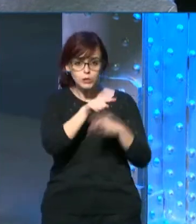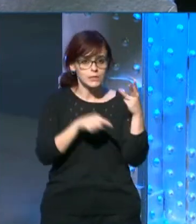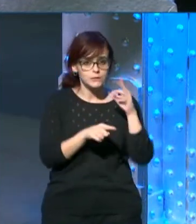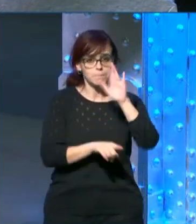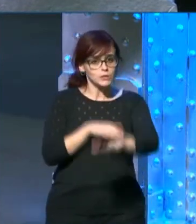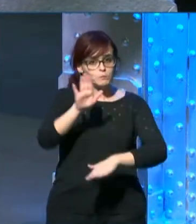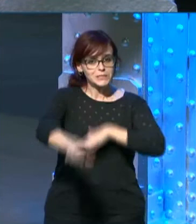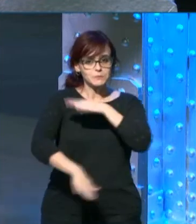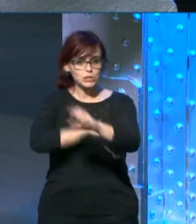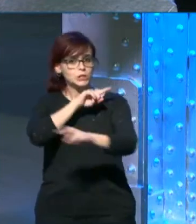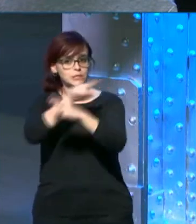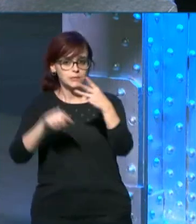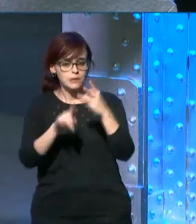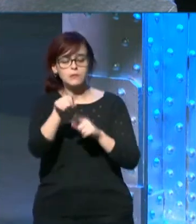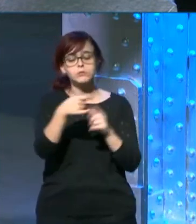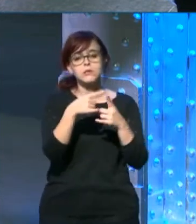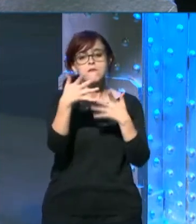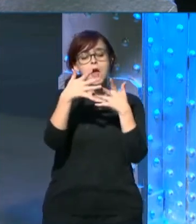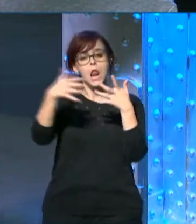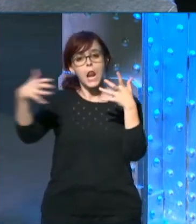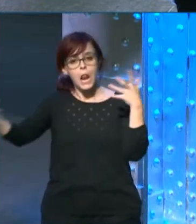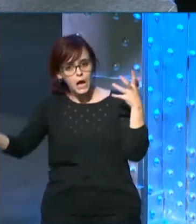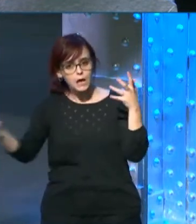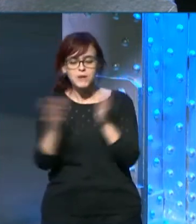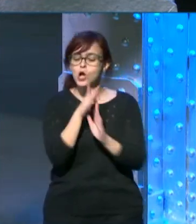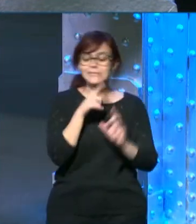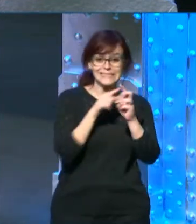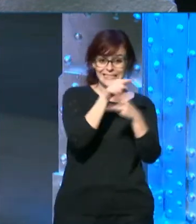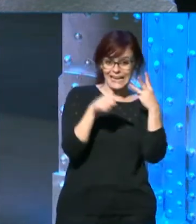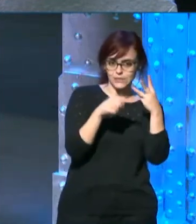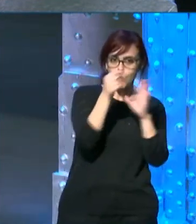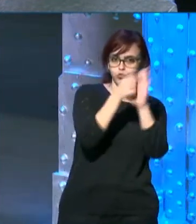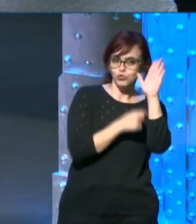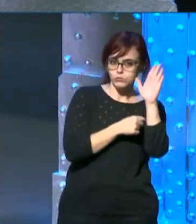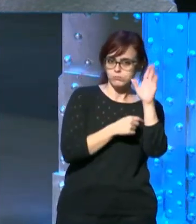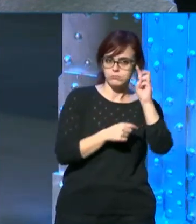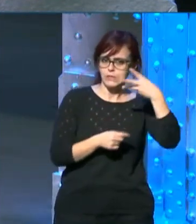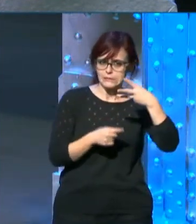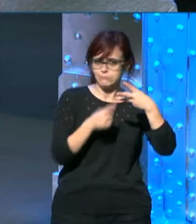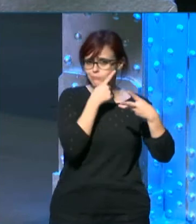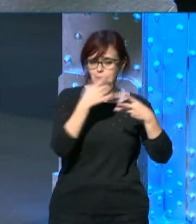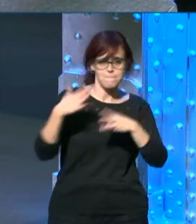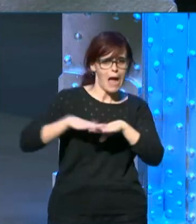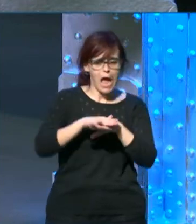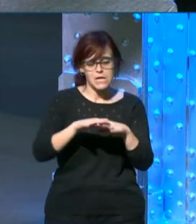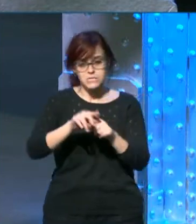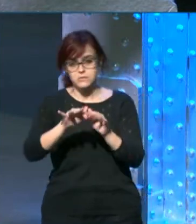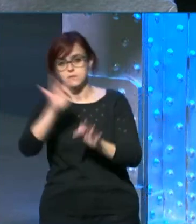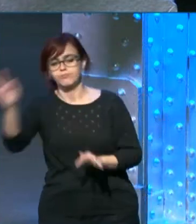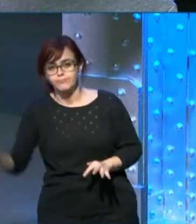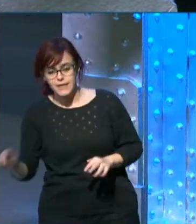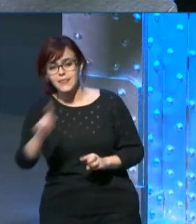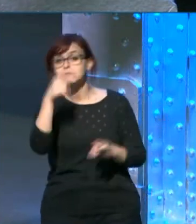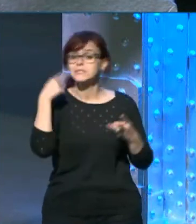entonces, luego ya puedes añadir toda la información, pero luego ya. Estos 3 pasos hay que tenerlos claros. Y